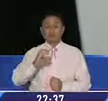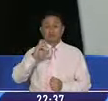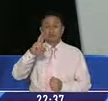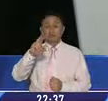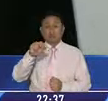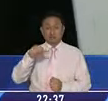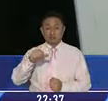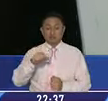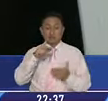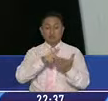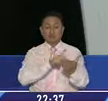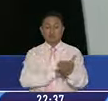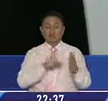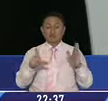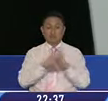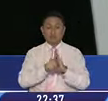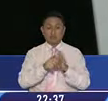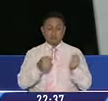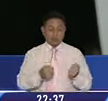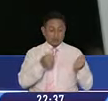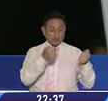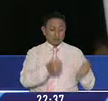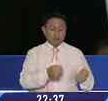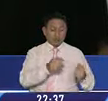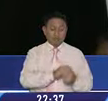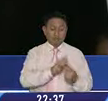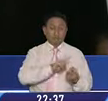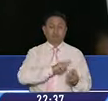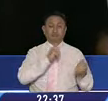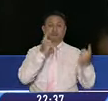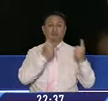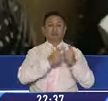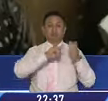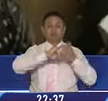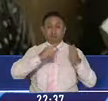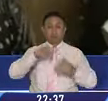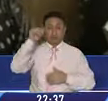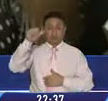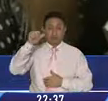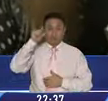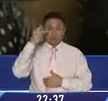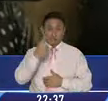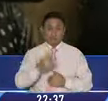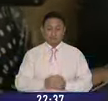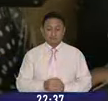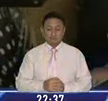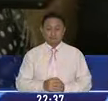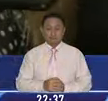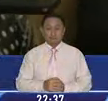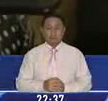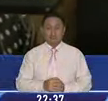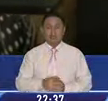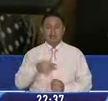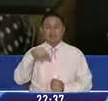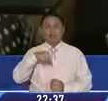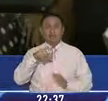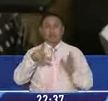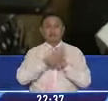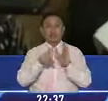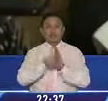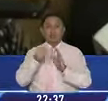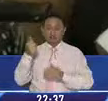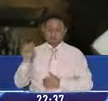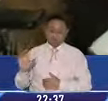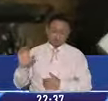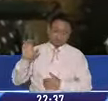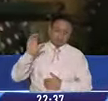para entregar el proyecto de ley orgánica para la transformación digital y audiovisual. Se trata de una parte de lo que conocemos como la ley de inversiones.